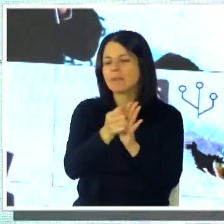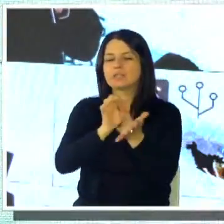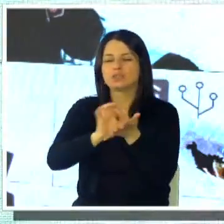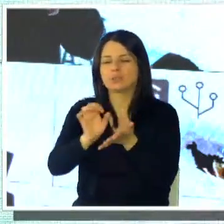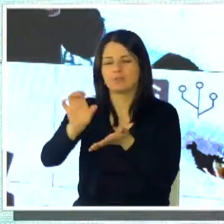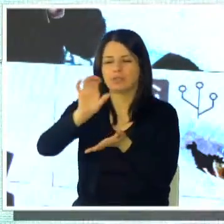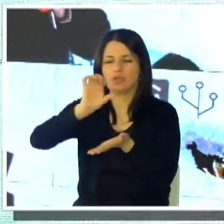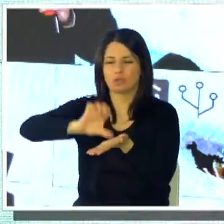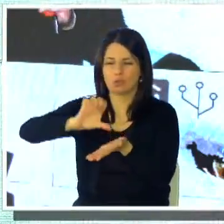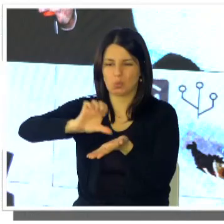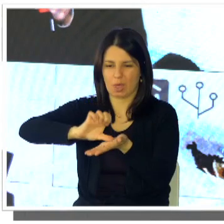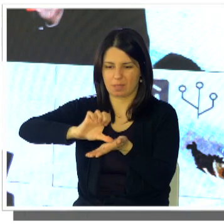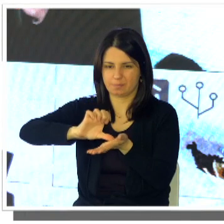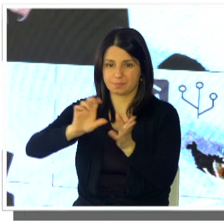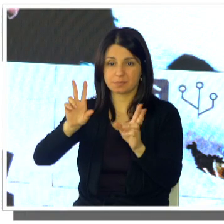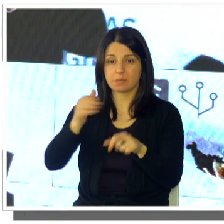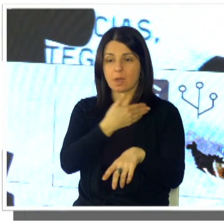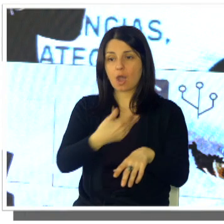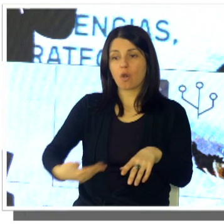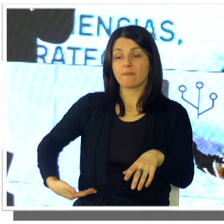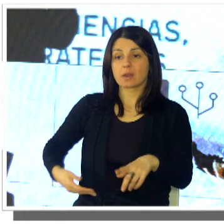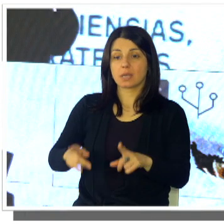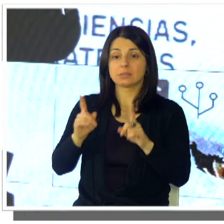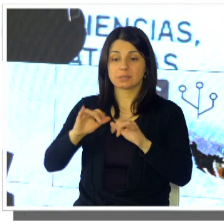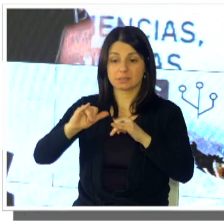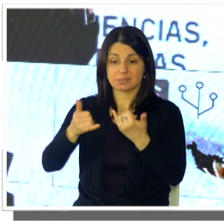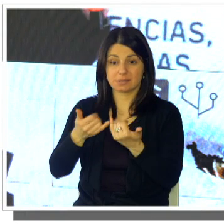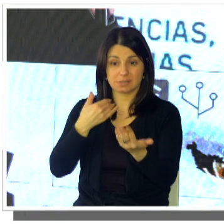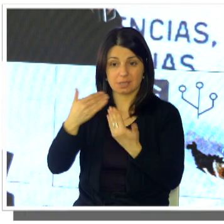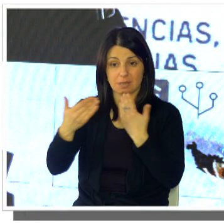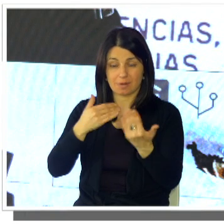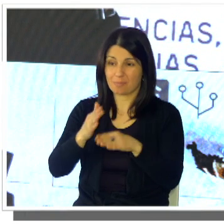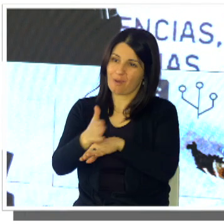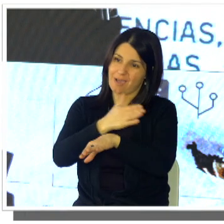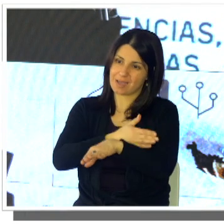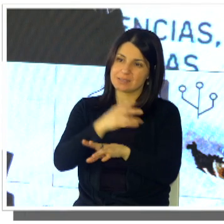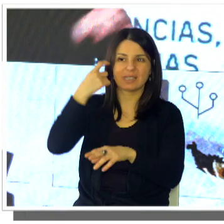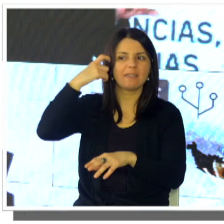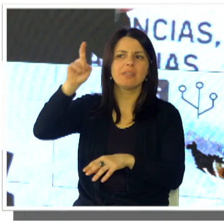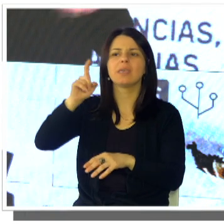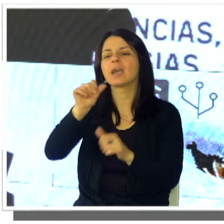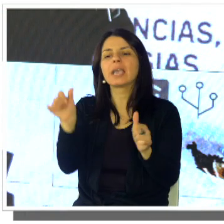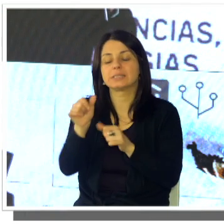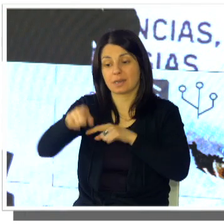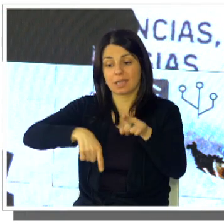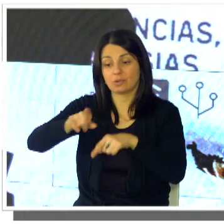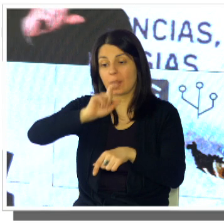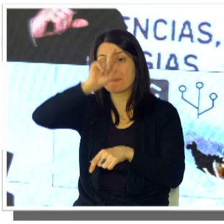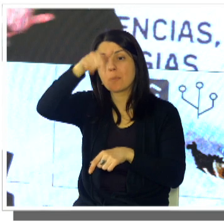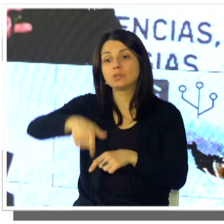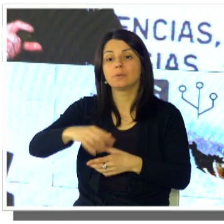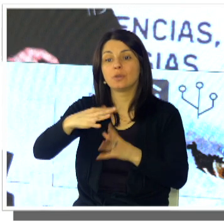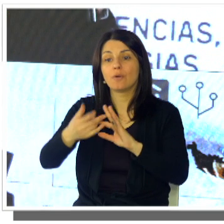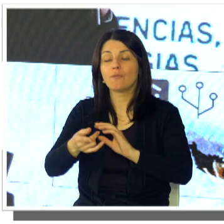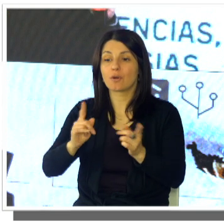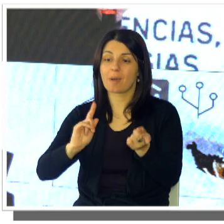Y bueno, el tema gobernanza, ya algo les fui adelantando. La idea, bueno, es gestionar Montevideo de forma